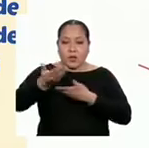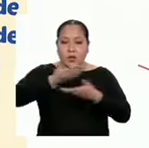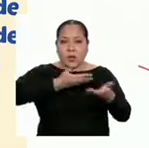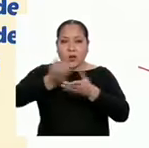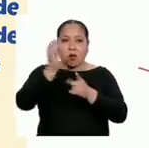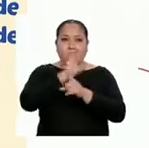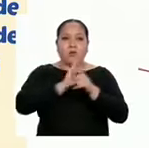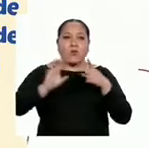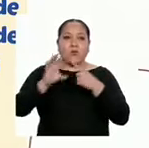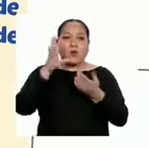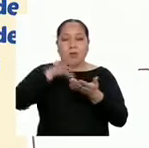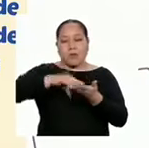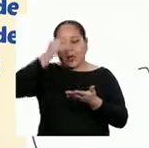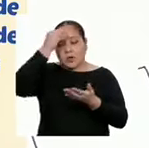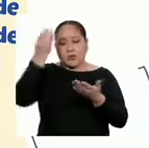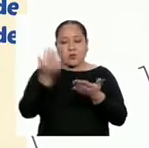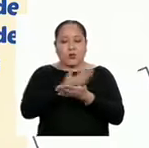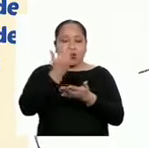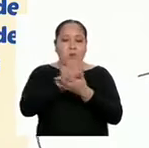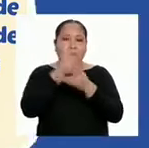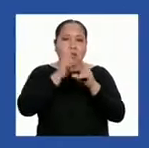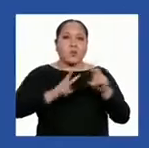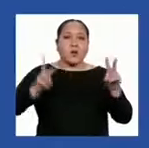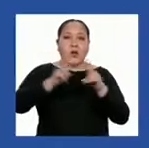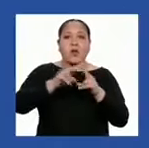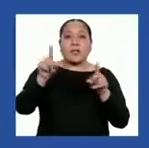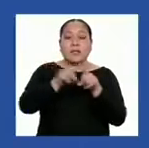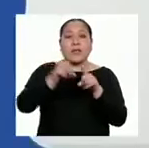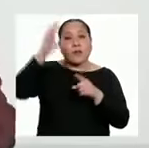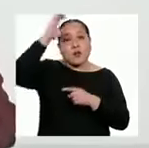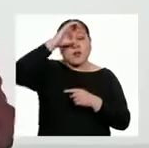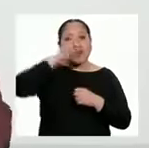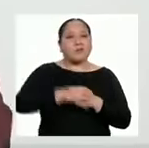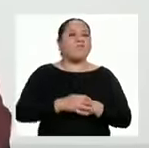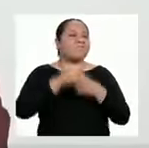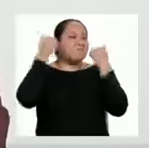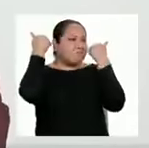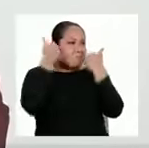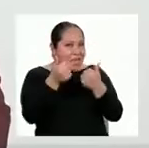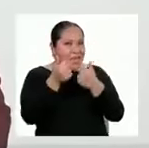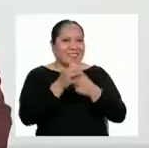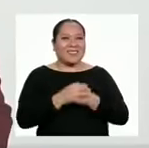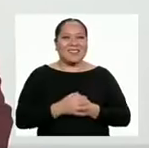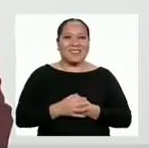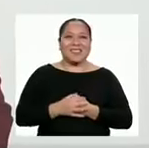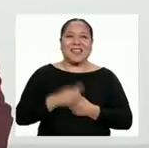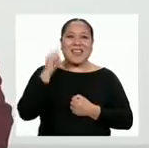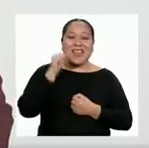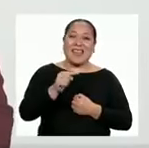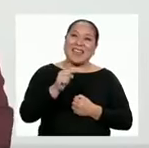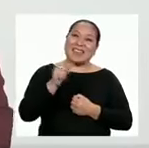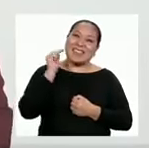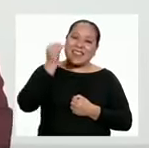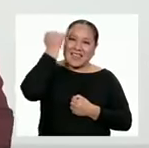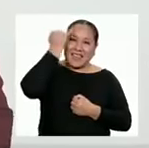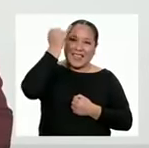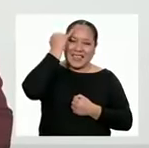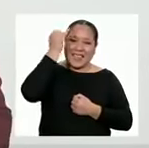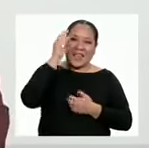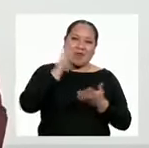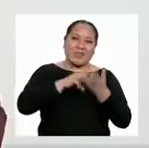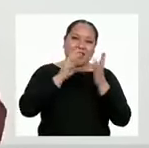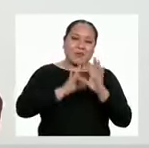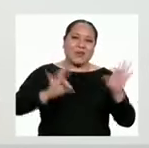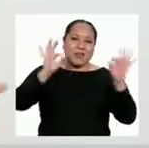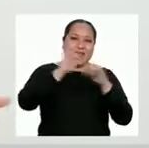y aprendamos nuevos valores y conocimientos. Muy bien, esa es la idea